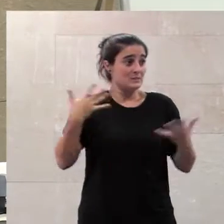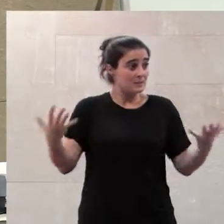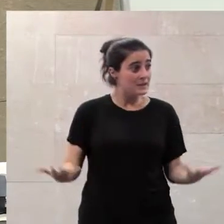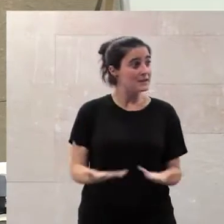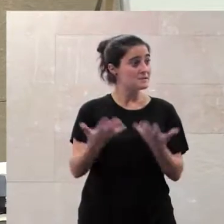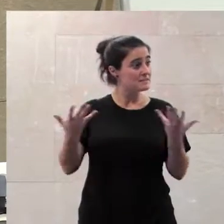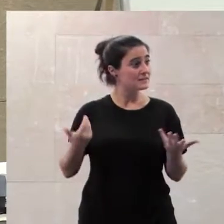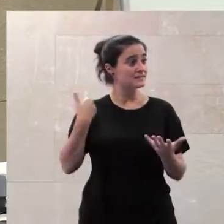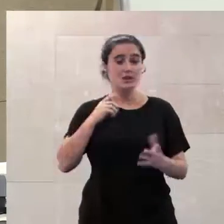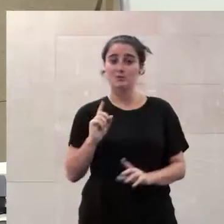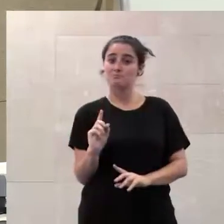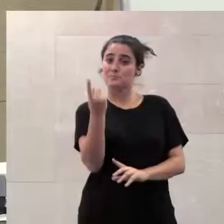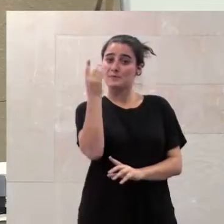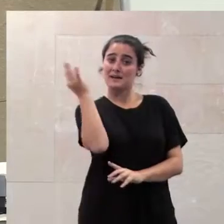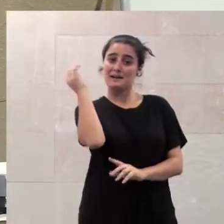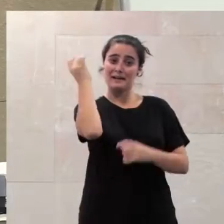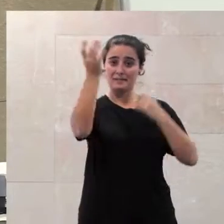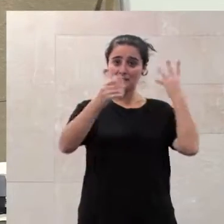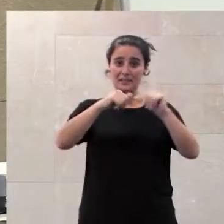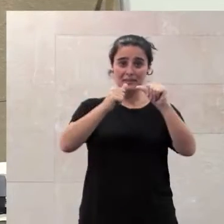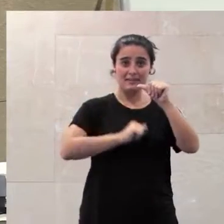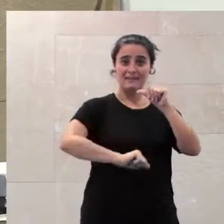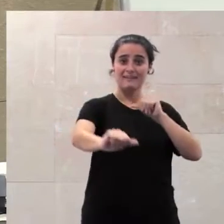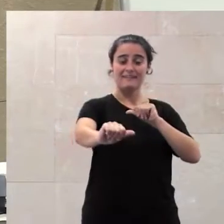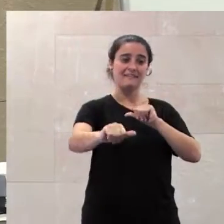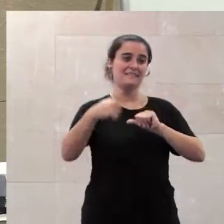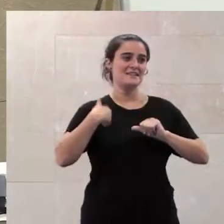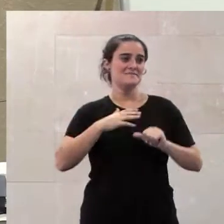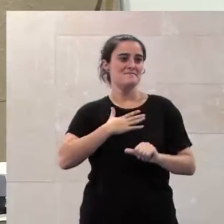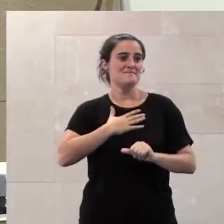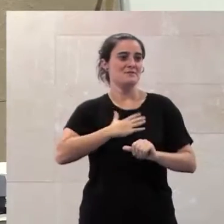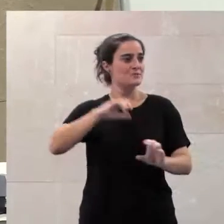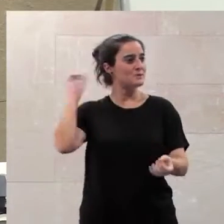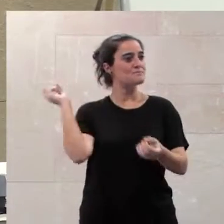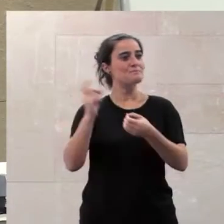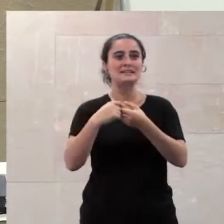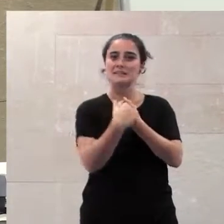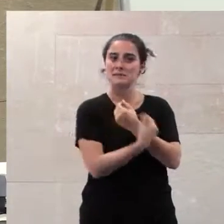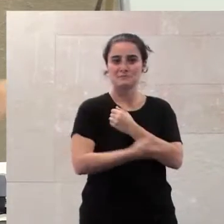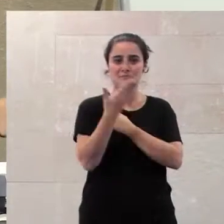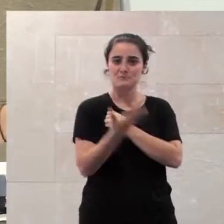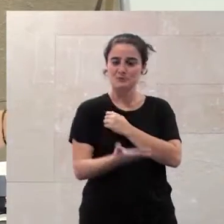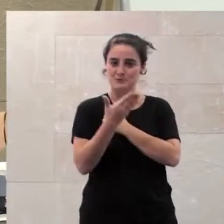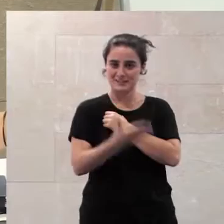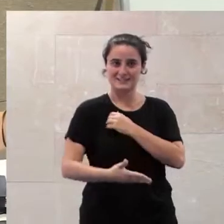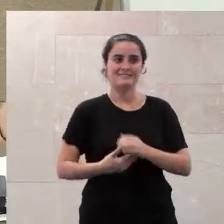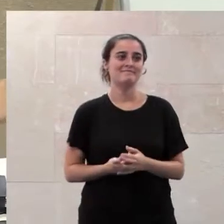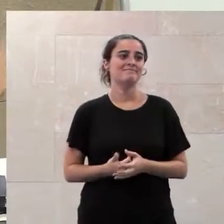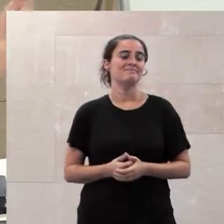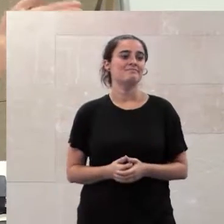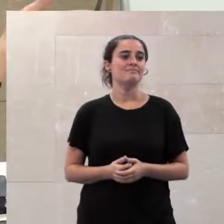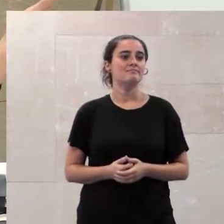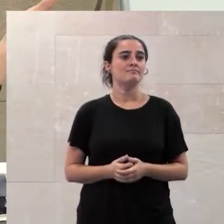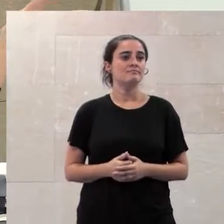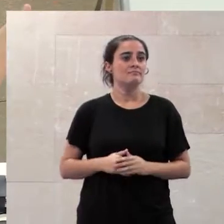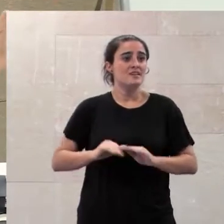ya desde la primera actividad podamos nacer con esa participación que es clave para la escuela. De todos